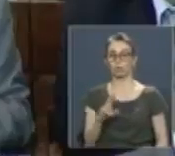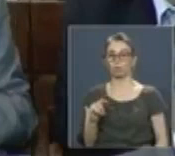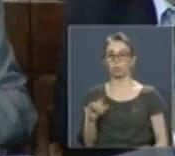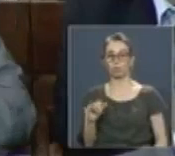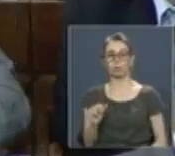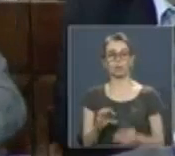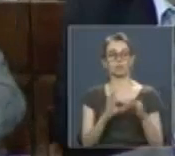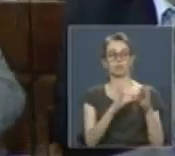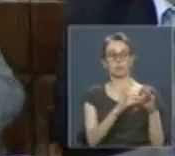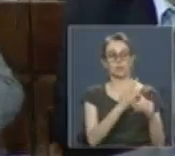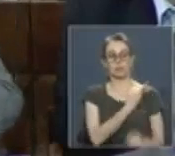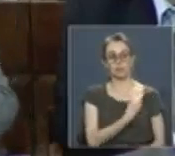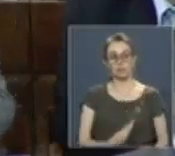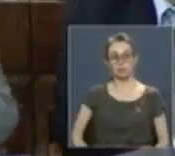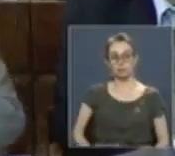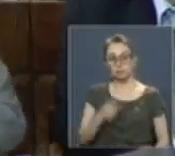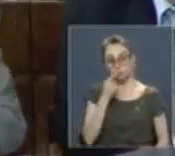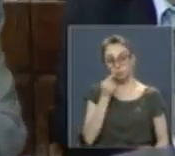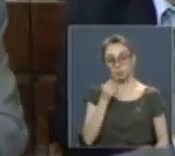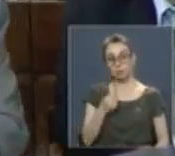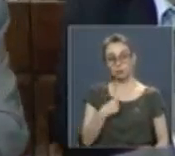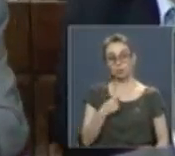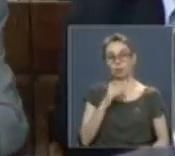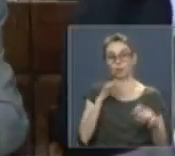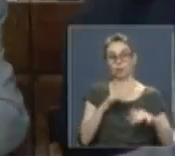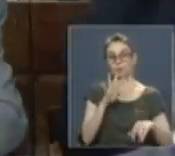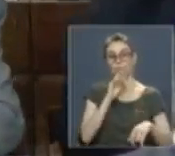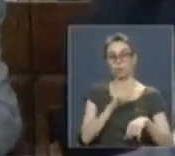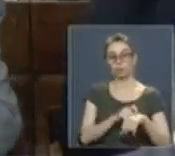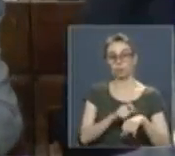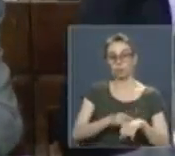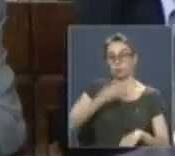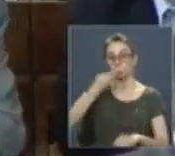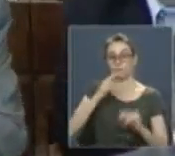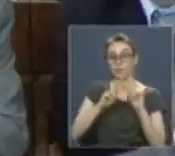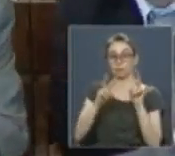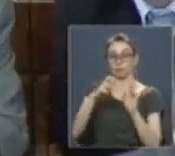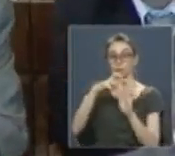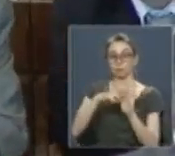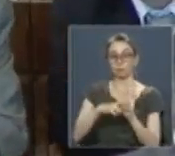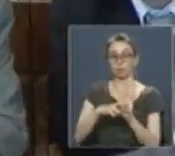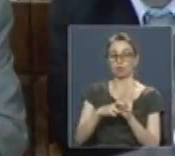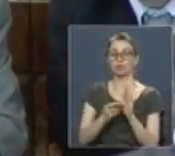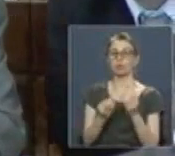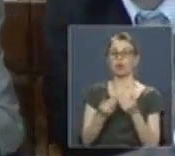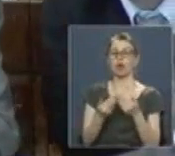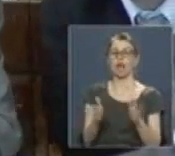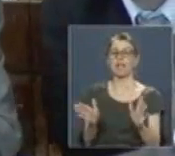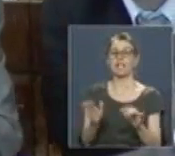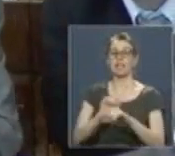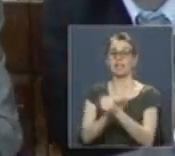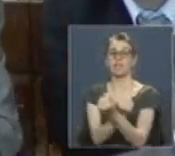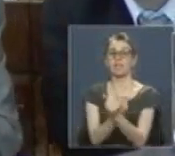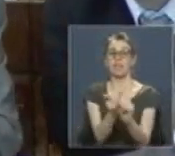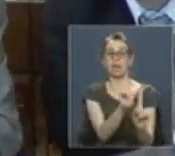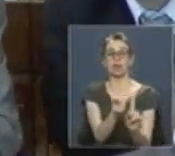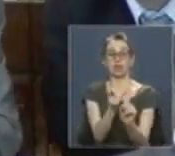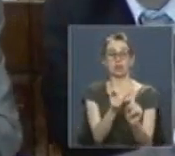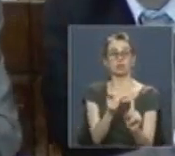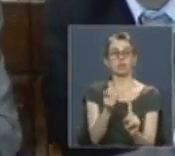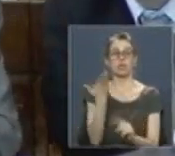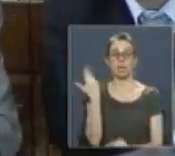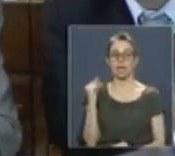Gracias, Presidente. Haré uso de estos 4 minutos para referirme al proyecto sobre libertades condicionales que